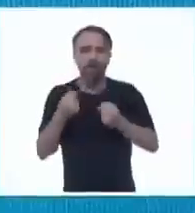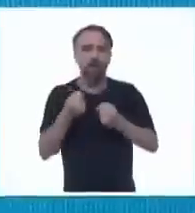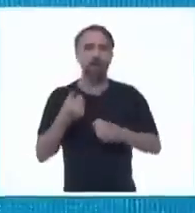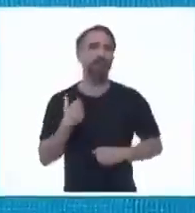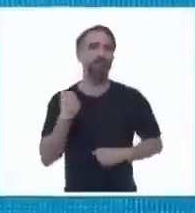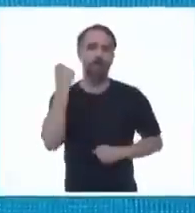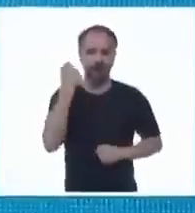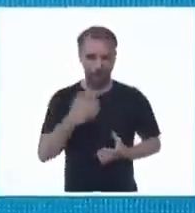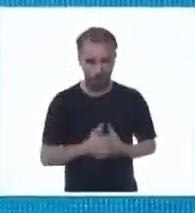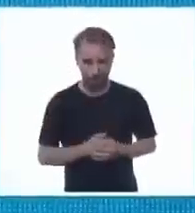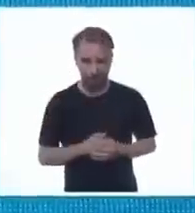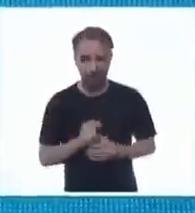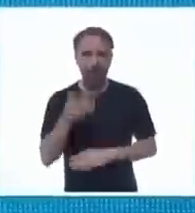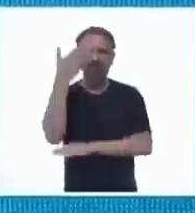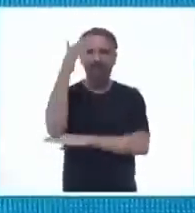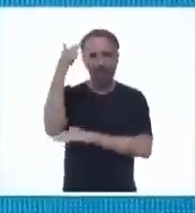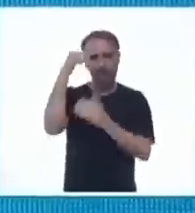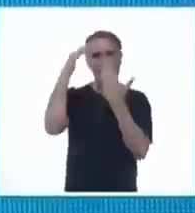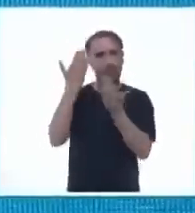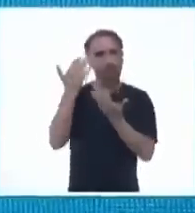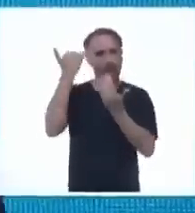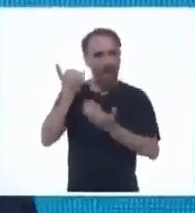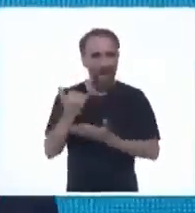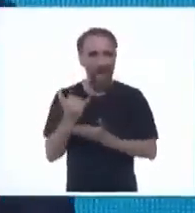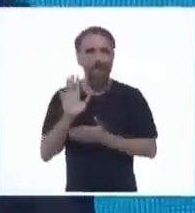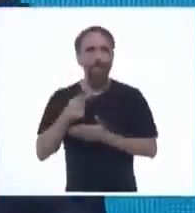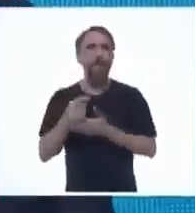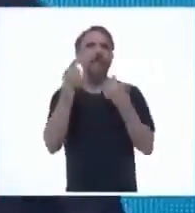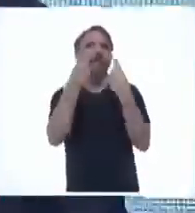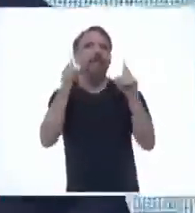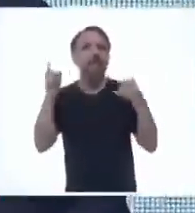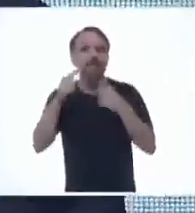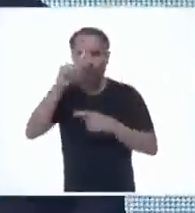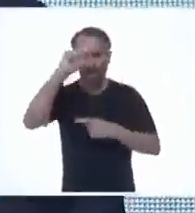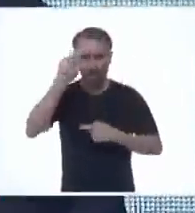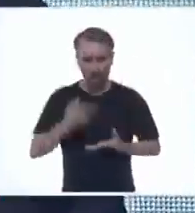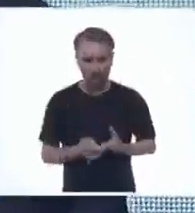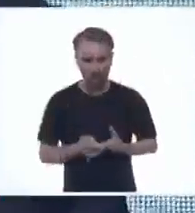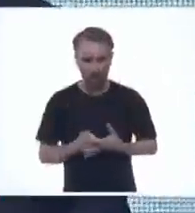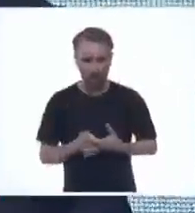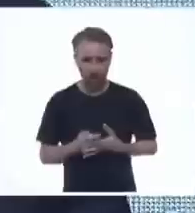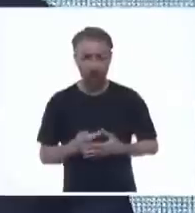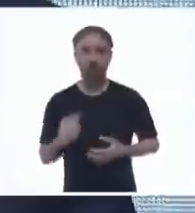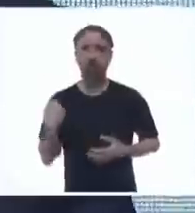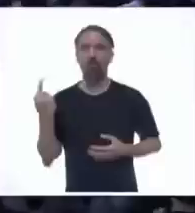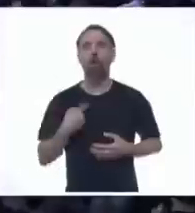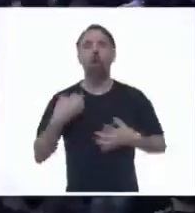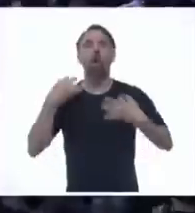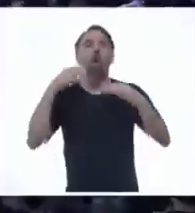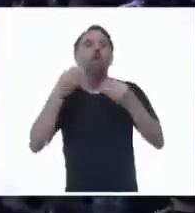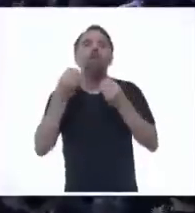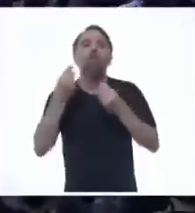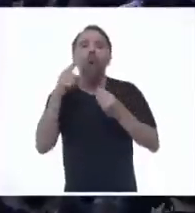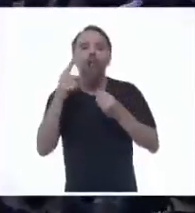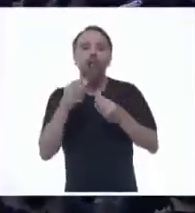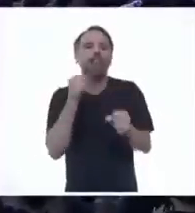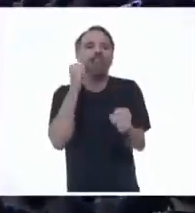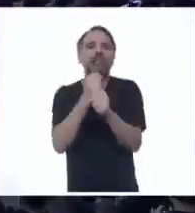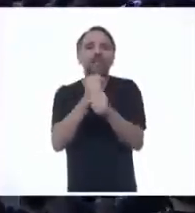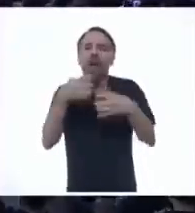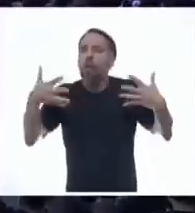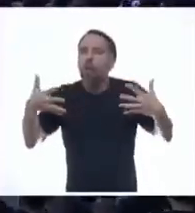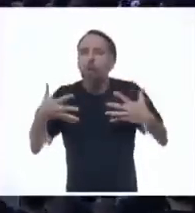por nuestra bandera, por nuestro himno, nos obliga a trabajar